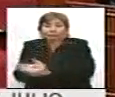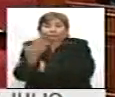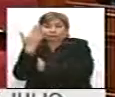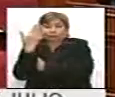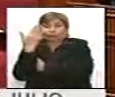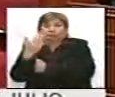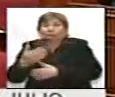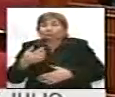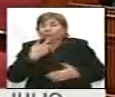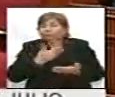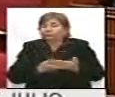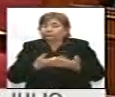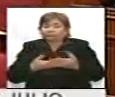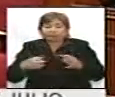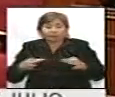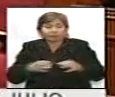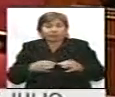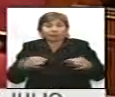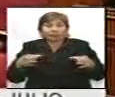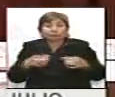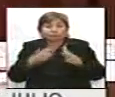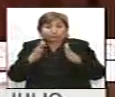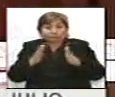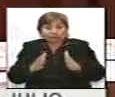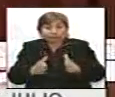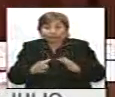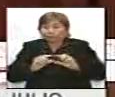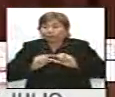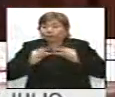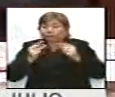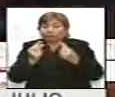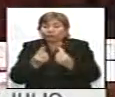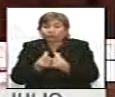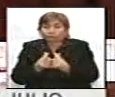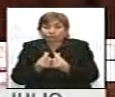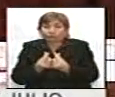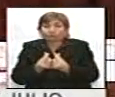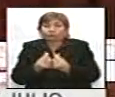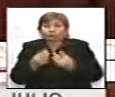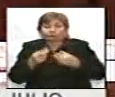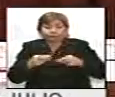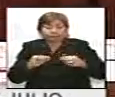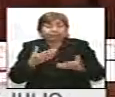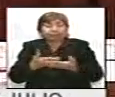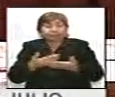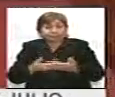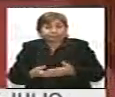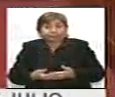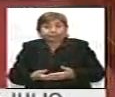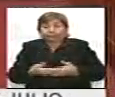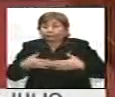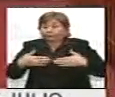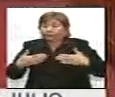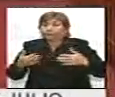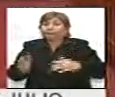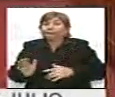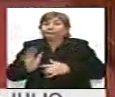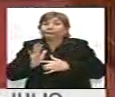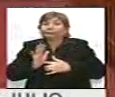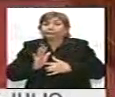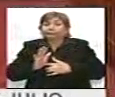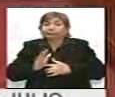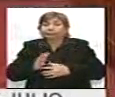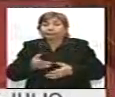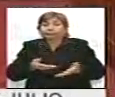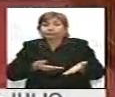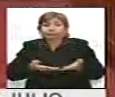también establece que el plazo para que los congresistas o los grupos parlamentarios debidamente constituidos puedan presentar ante la